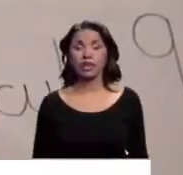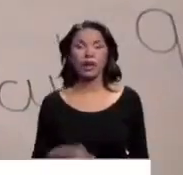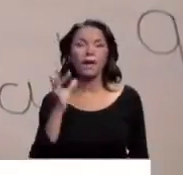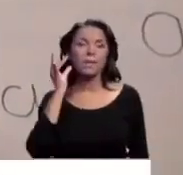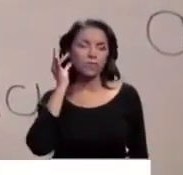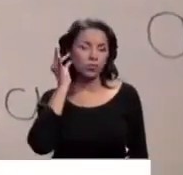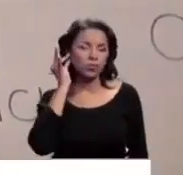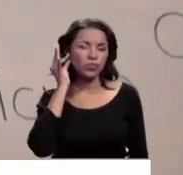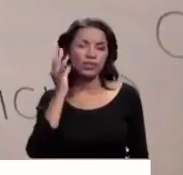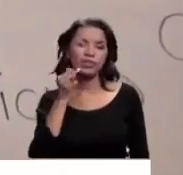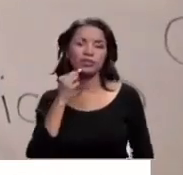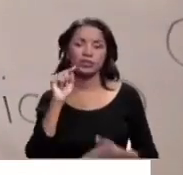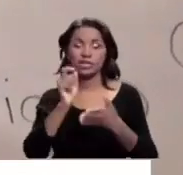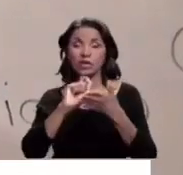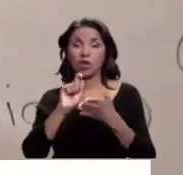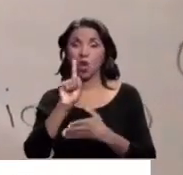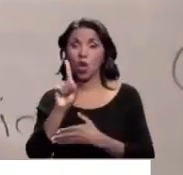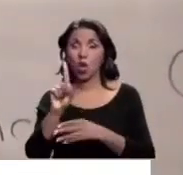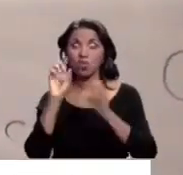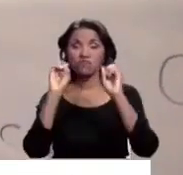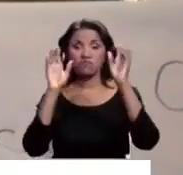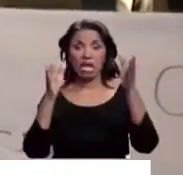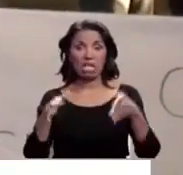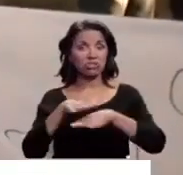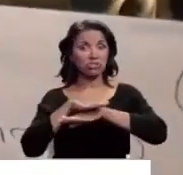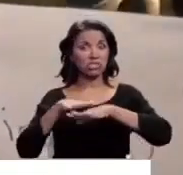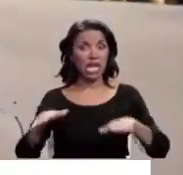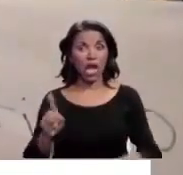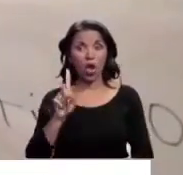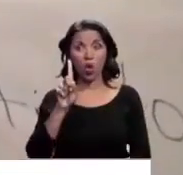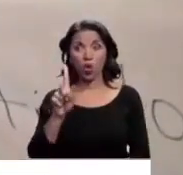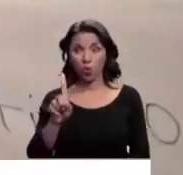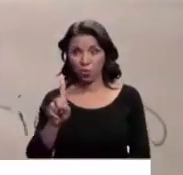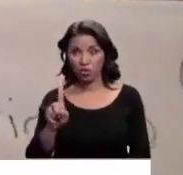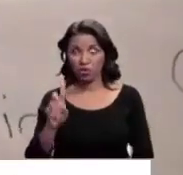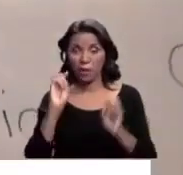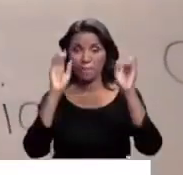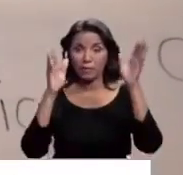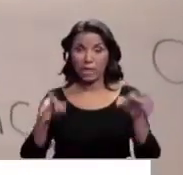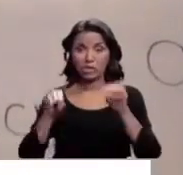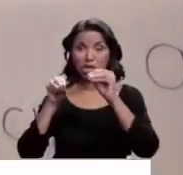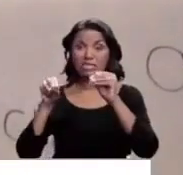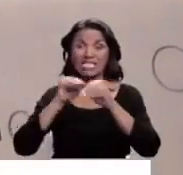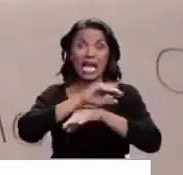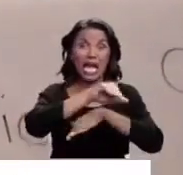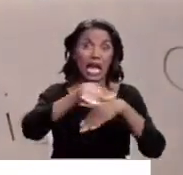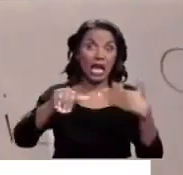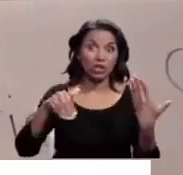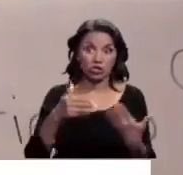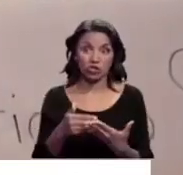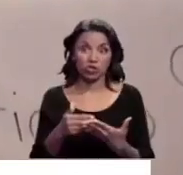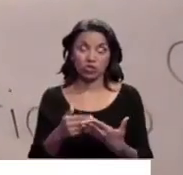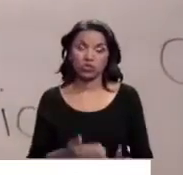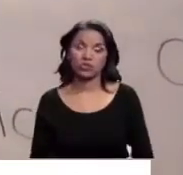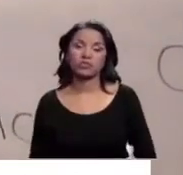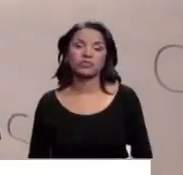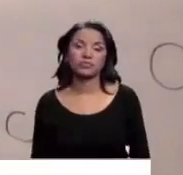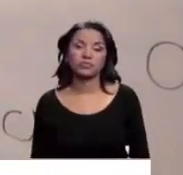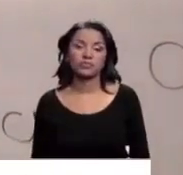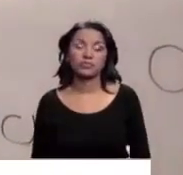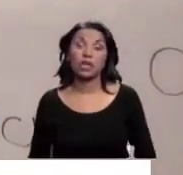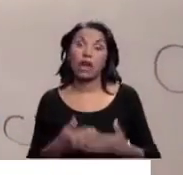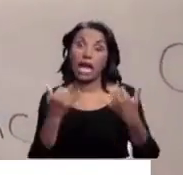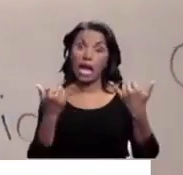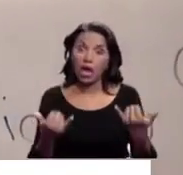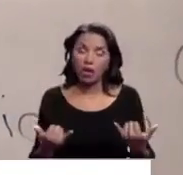ocupa un solo docente es el que imparte clase a todos nuestros niños es una escuela multigrado a la hora la fecha